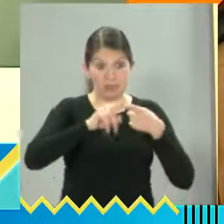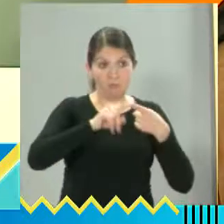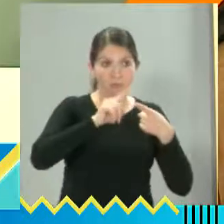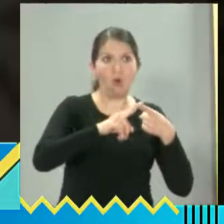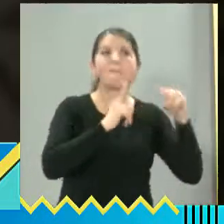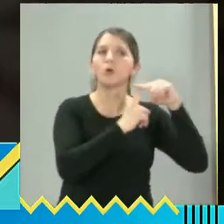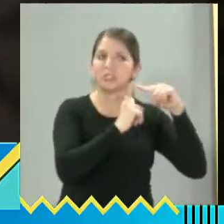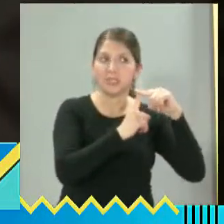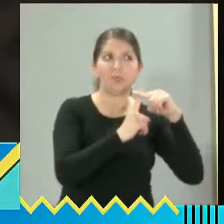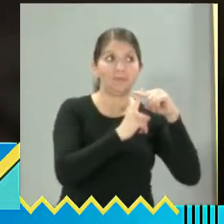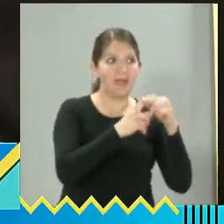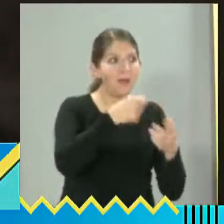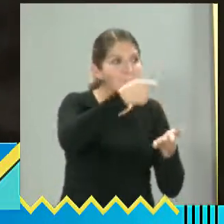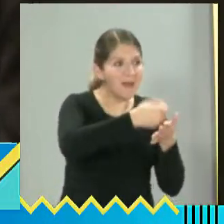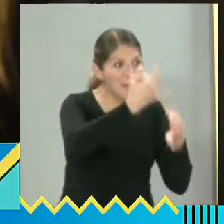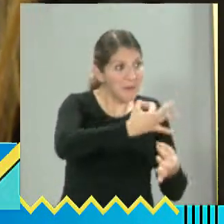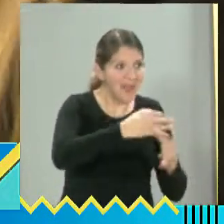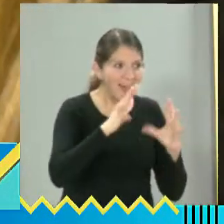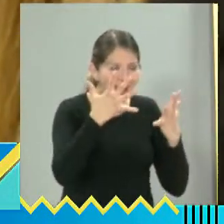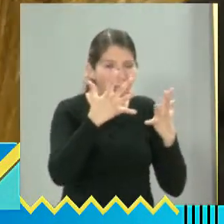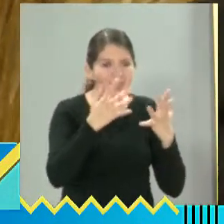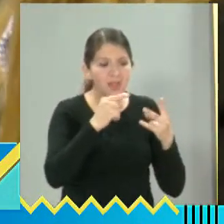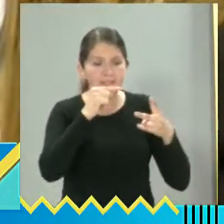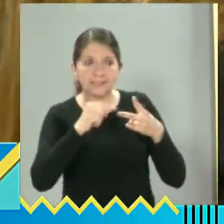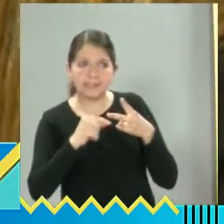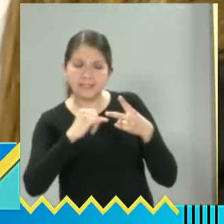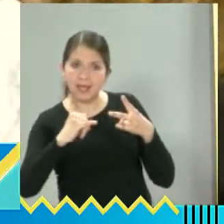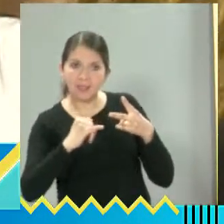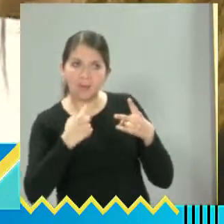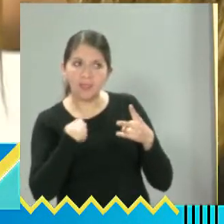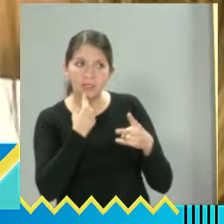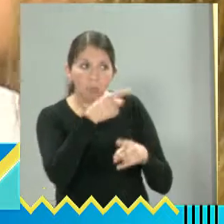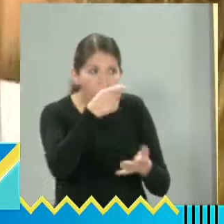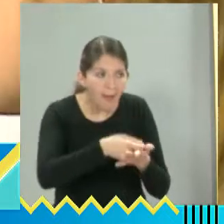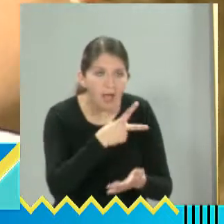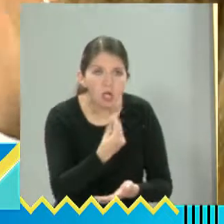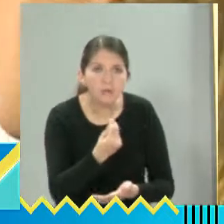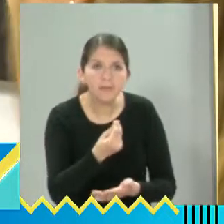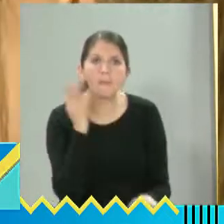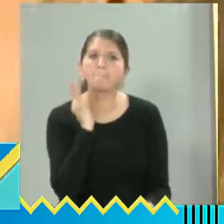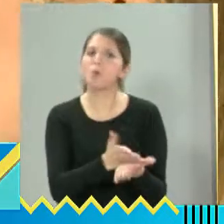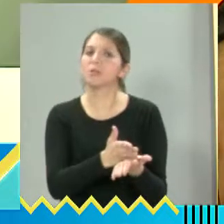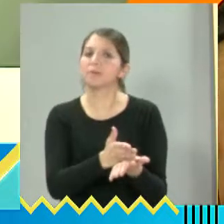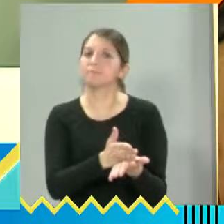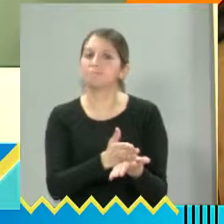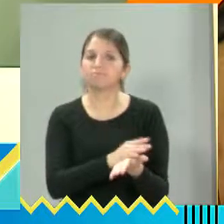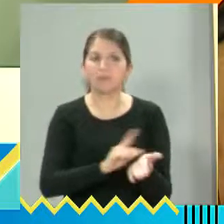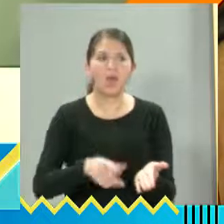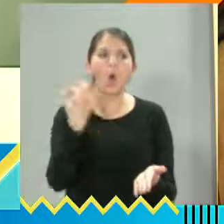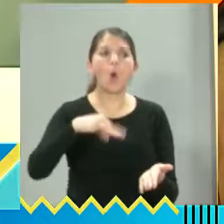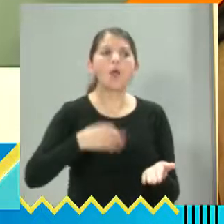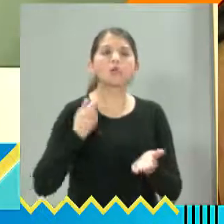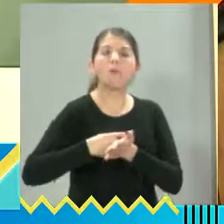negativa y decirle, si usted no paga, va a tener una multa de tantos intereses, por lo tanto, anualmente o mensualmente va a pagar